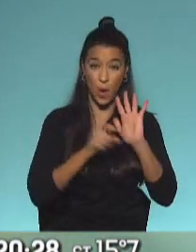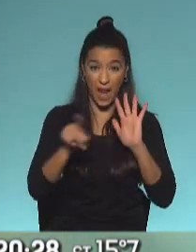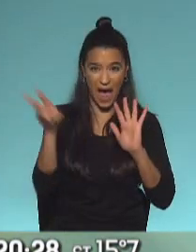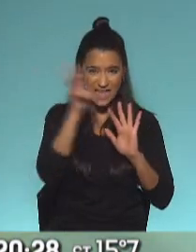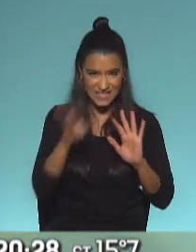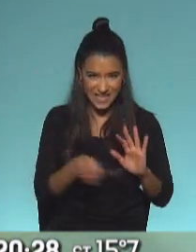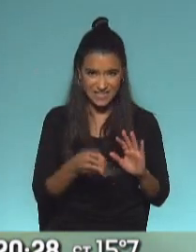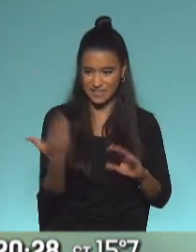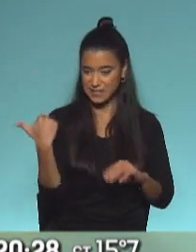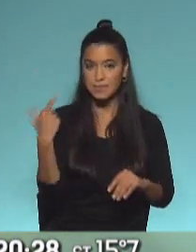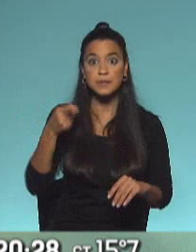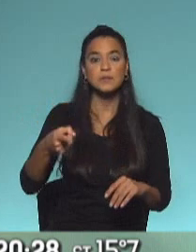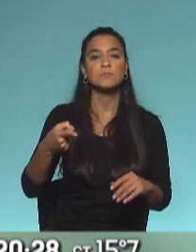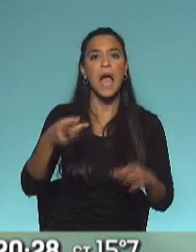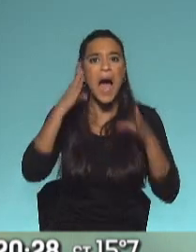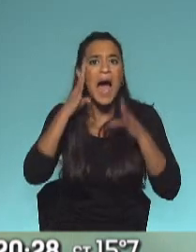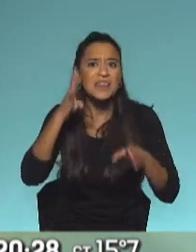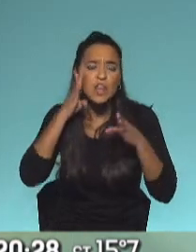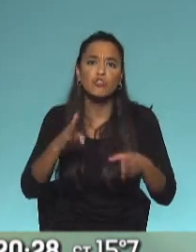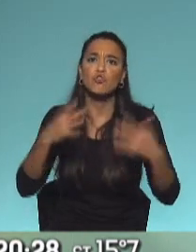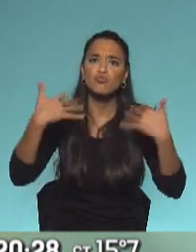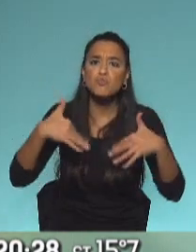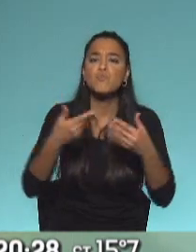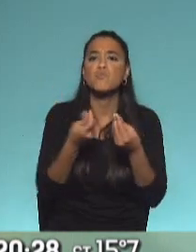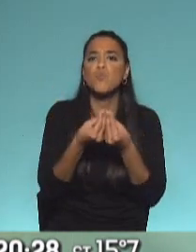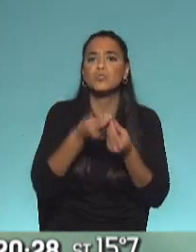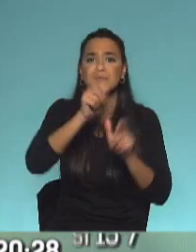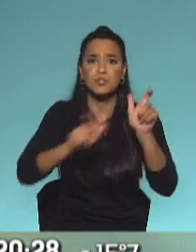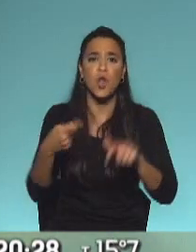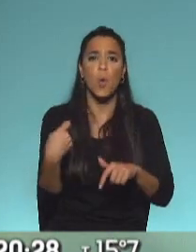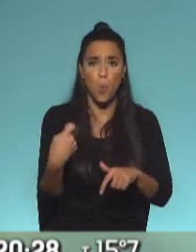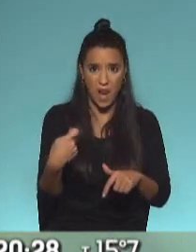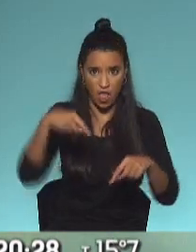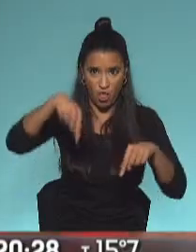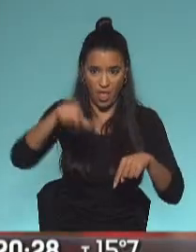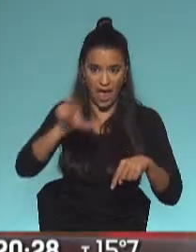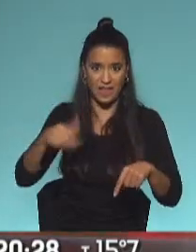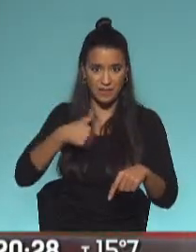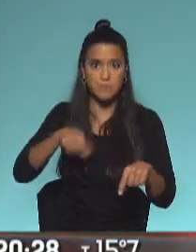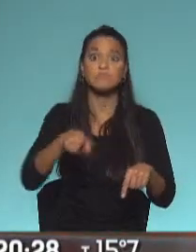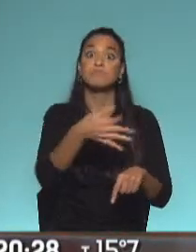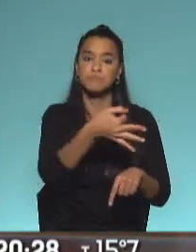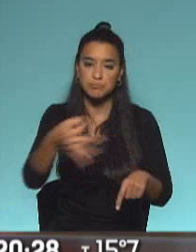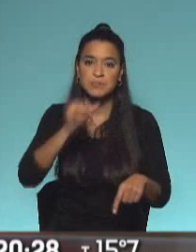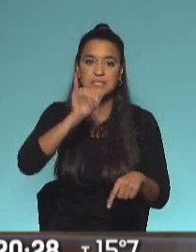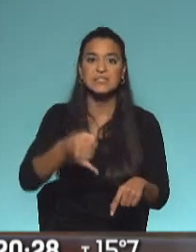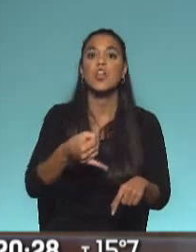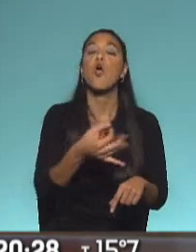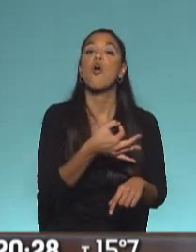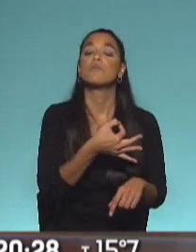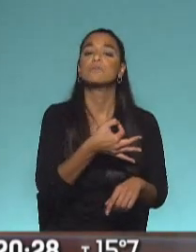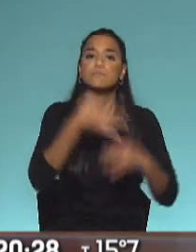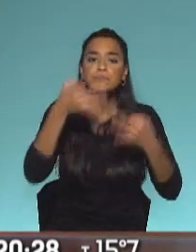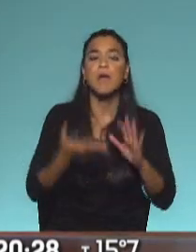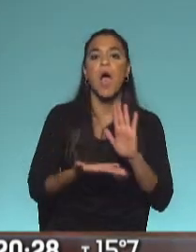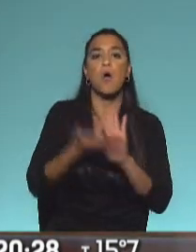ANSES, y tiene en vilo a tantos y tantos jubilados y jubiladas de nuestro país. Nazarena. Sí, exactamente, Ariel. Es que se confirmó entonces un